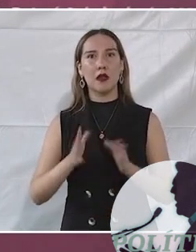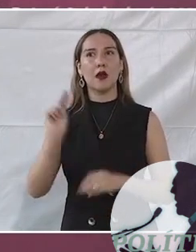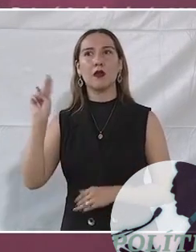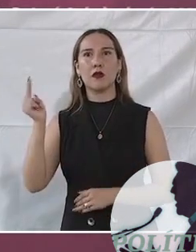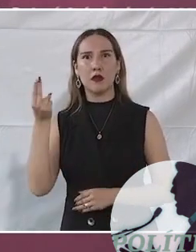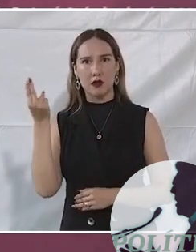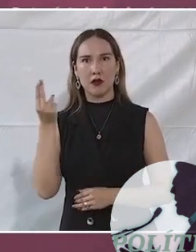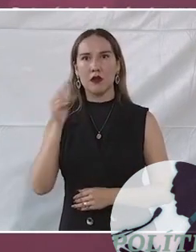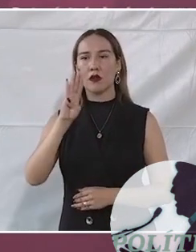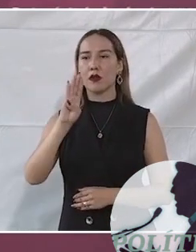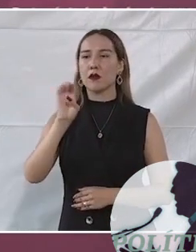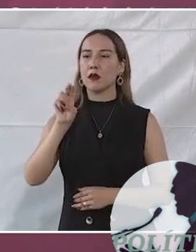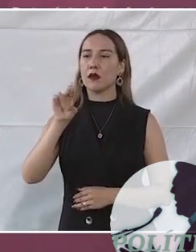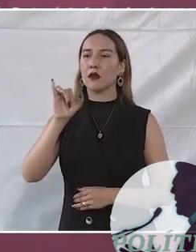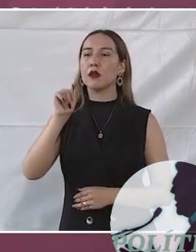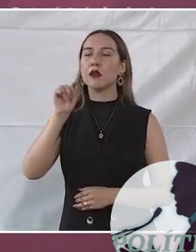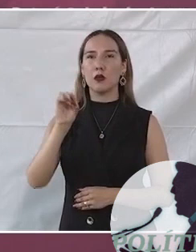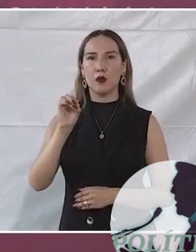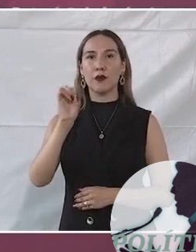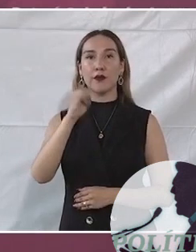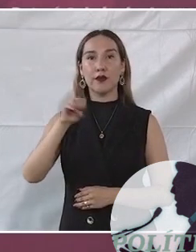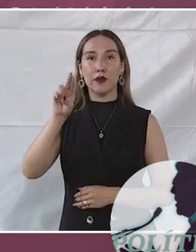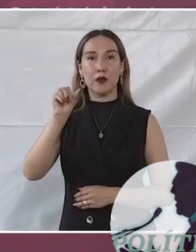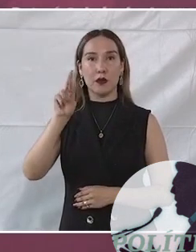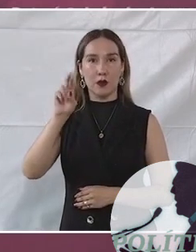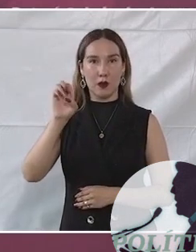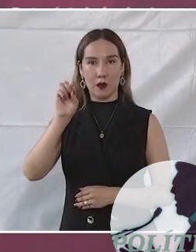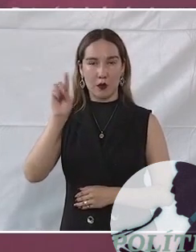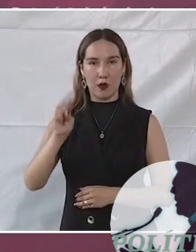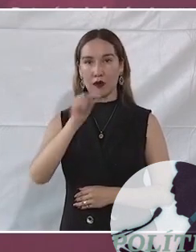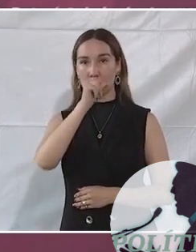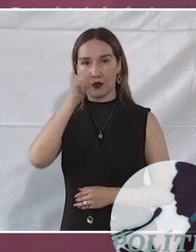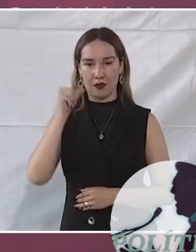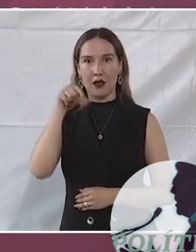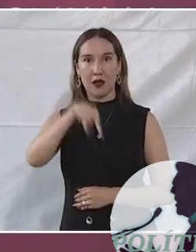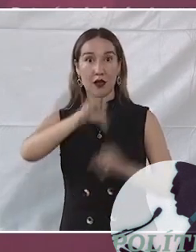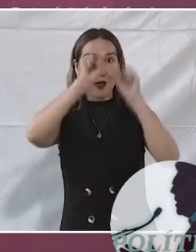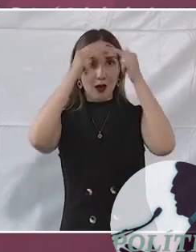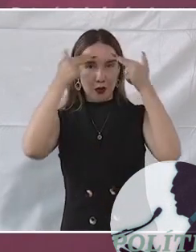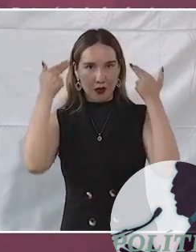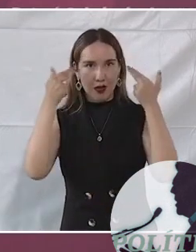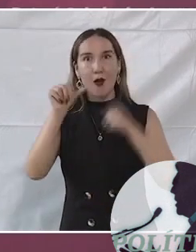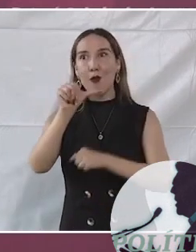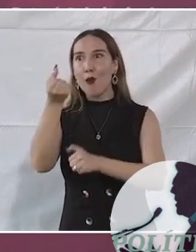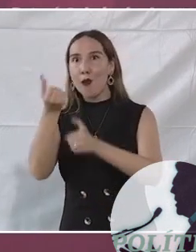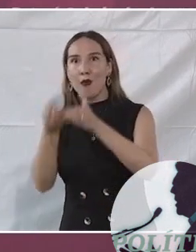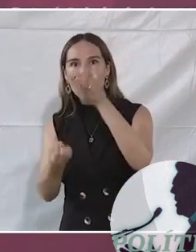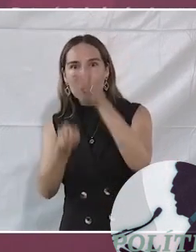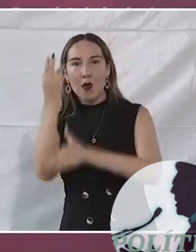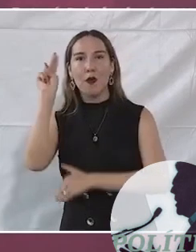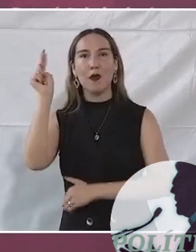Juárez en la Huasteca, y vamos a crear otras. Sí,